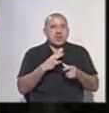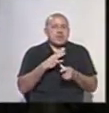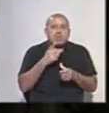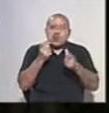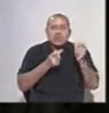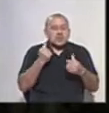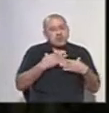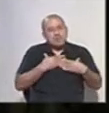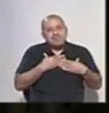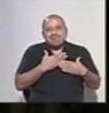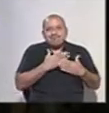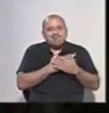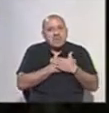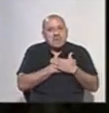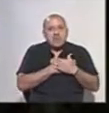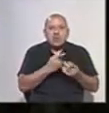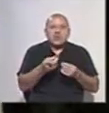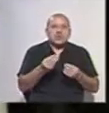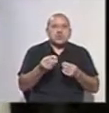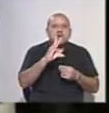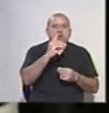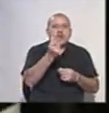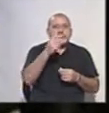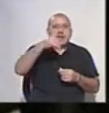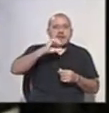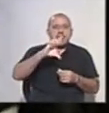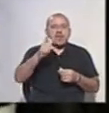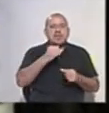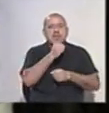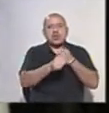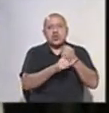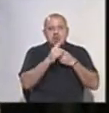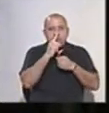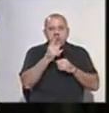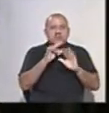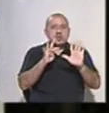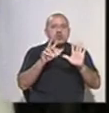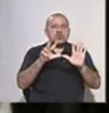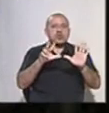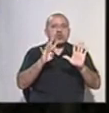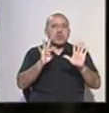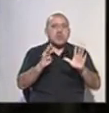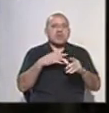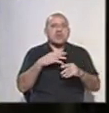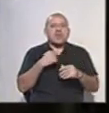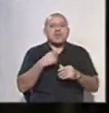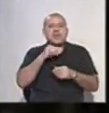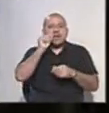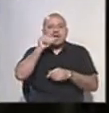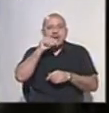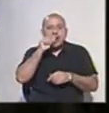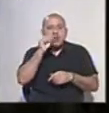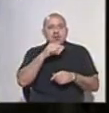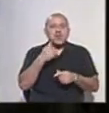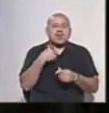muchísimo. Daniel, un hermano de la vida también, desde el año 89 que nos conocemos. Y bueno, gente como el Canario que me cantó mi casamiento. Yo qué sé, ¿qué puedo pedir?